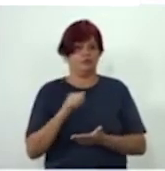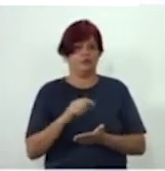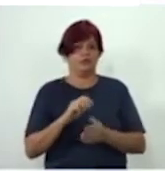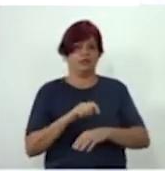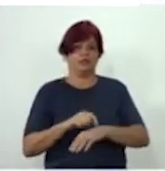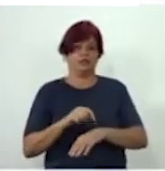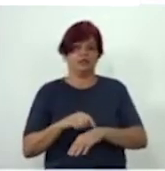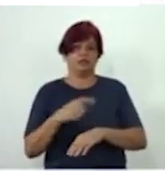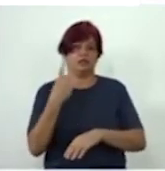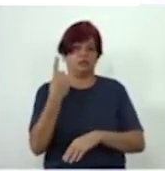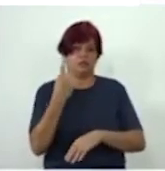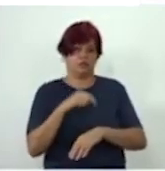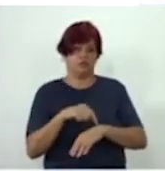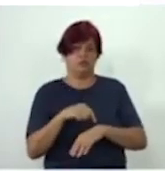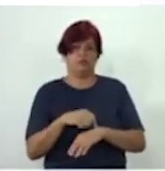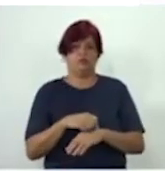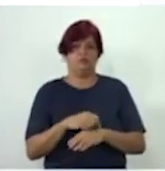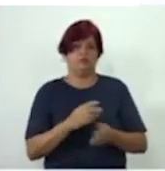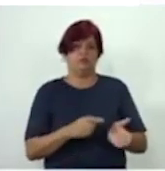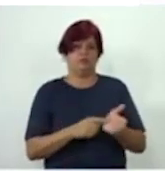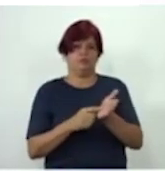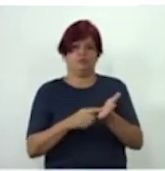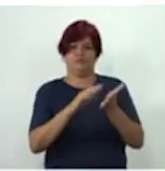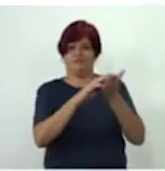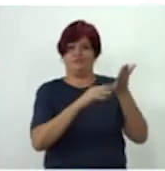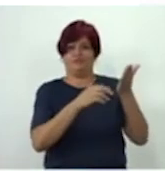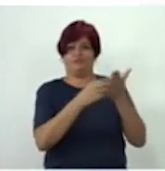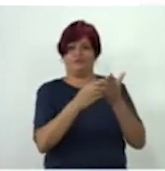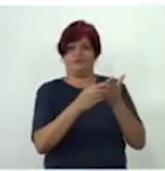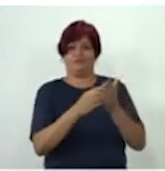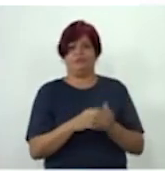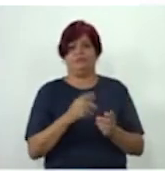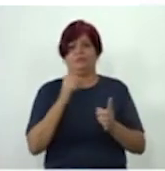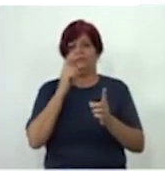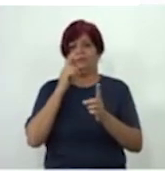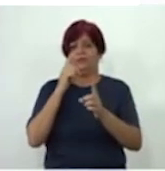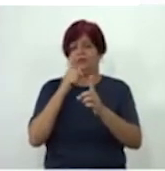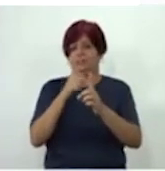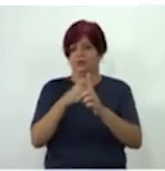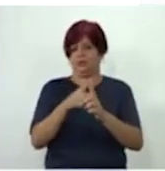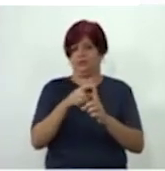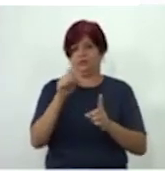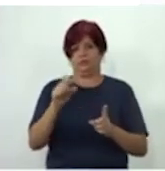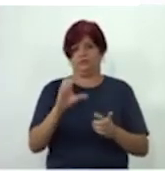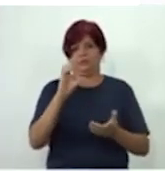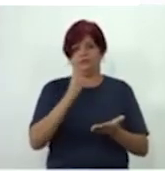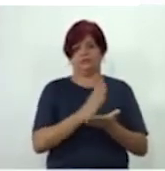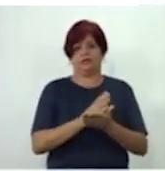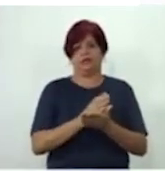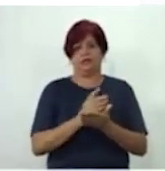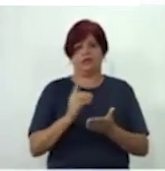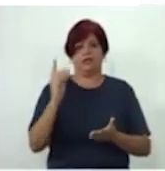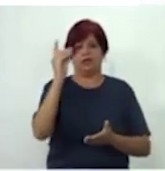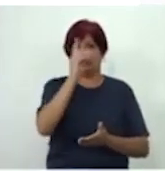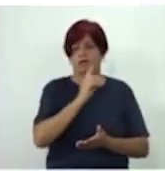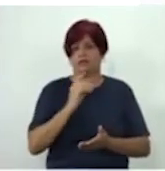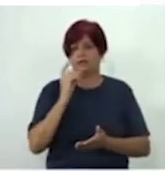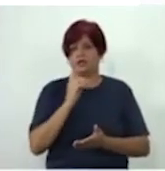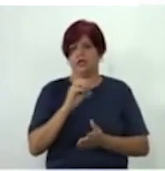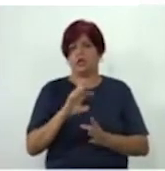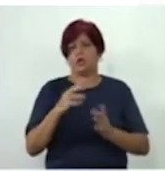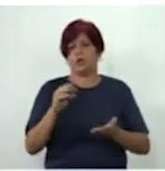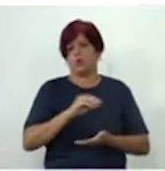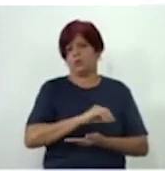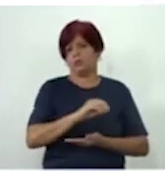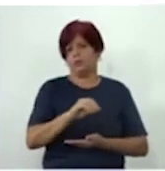clase como se mostraba en las tablas. El objetivo de esta clase es describir cómo están